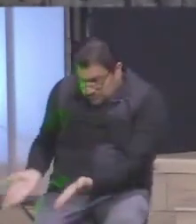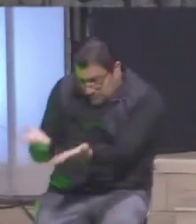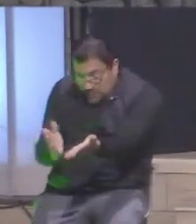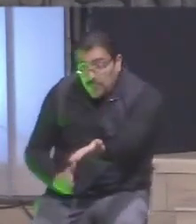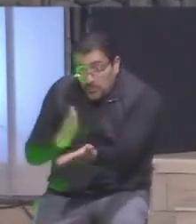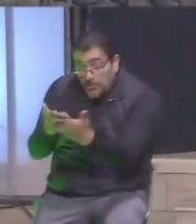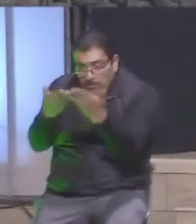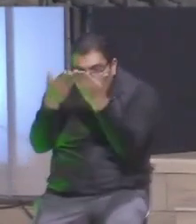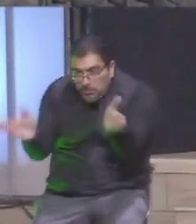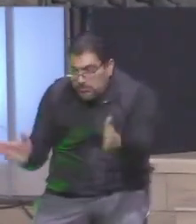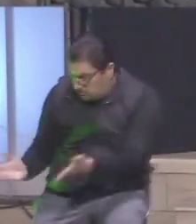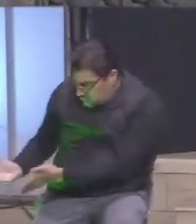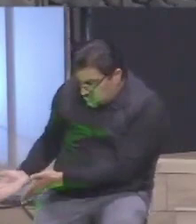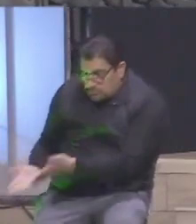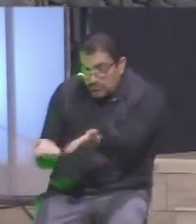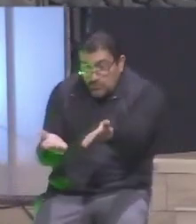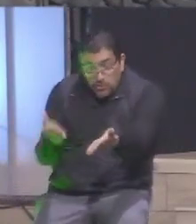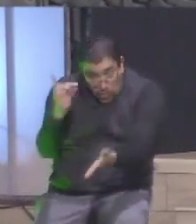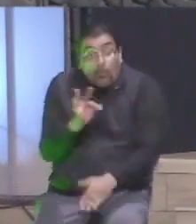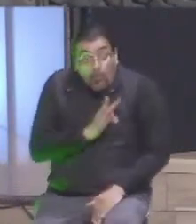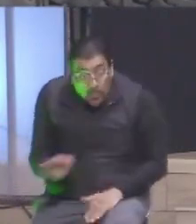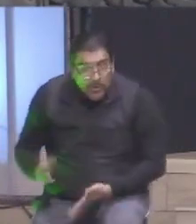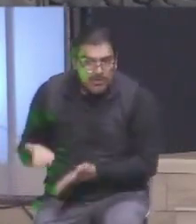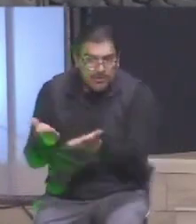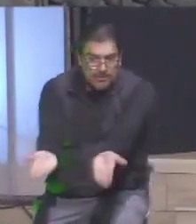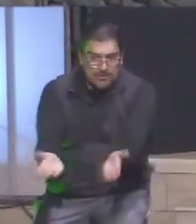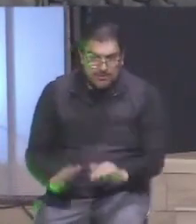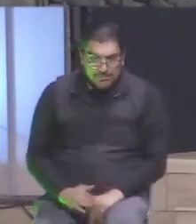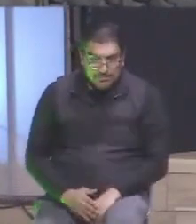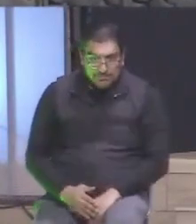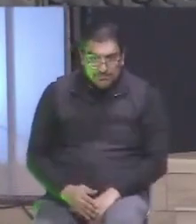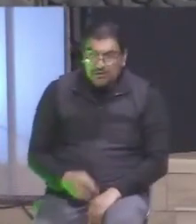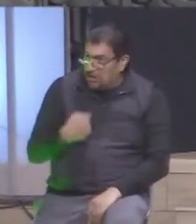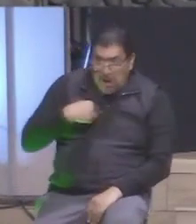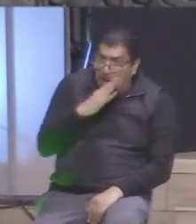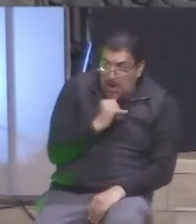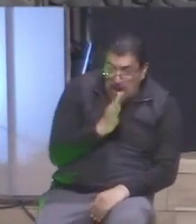abrir Dios hace cosas que tú no puedes